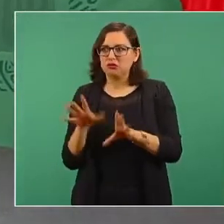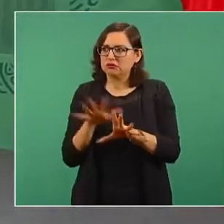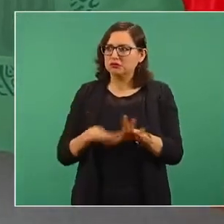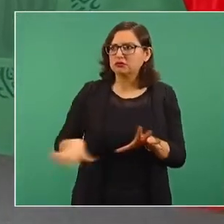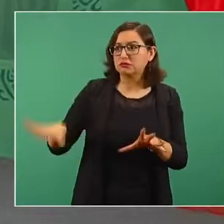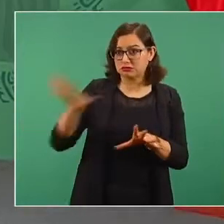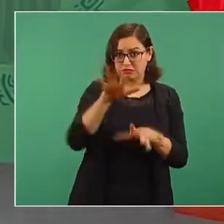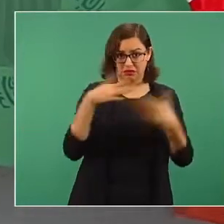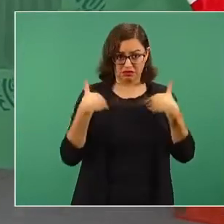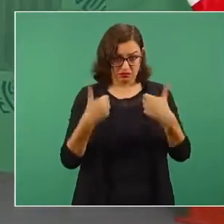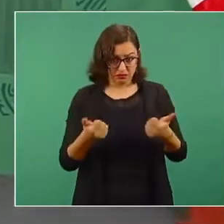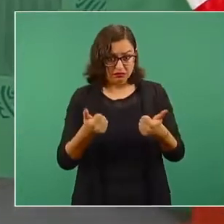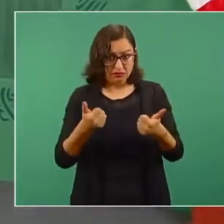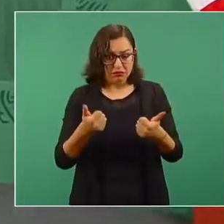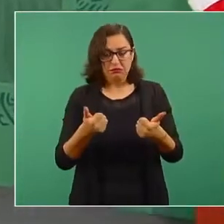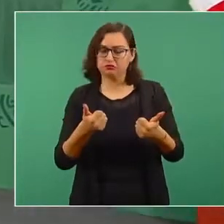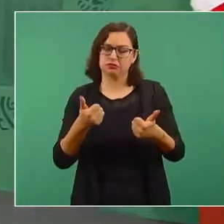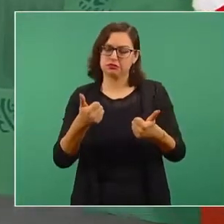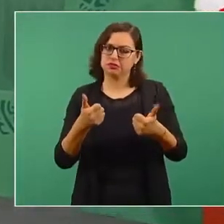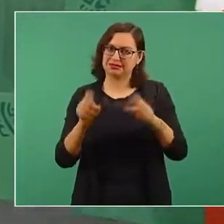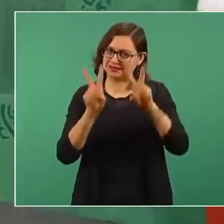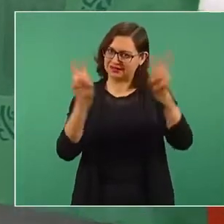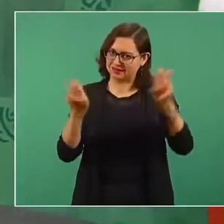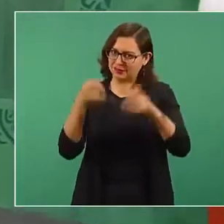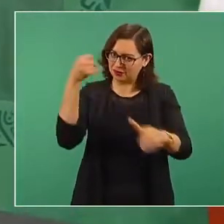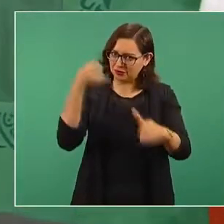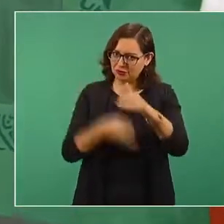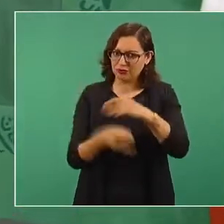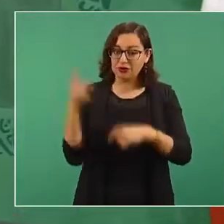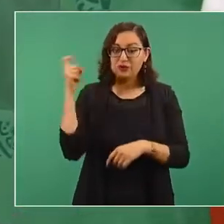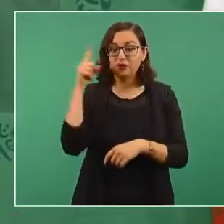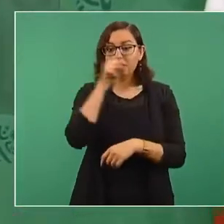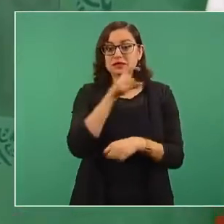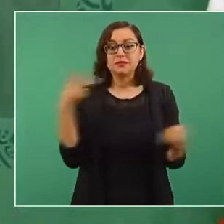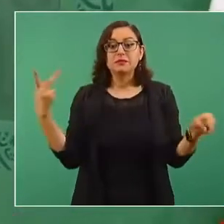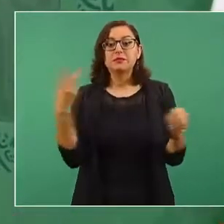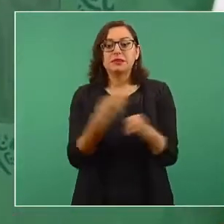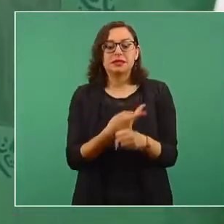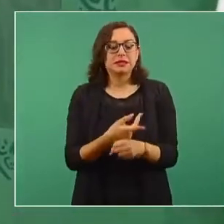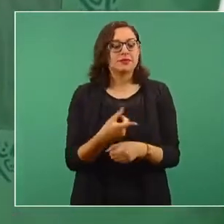Entonces, ¿qué es lo que se difundió?